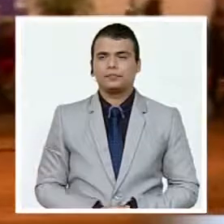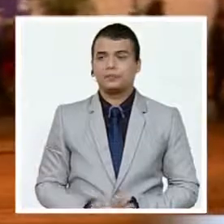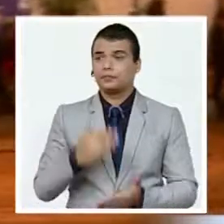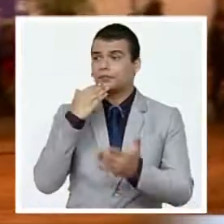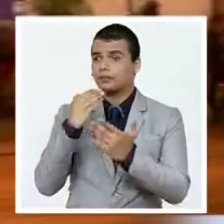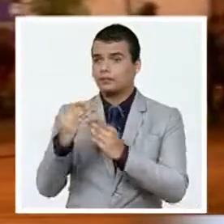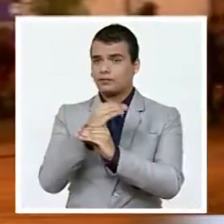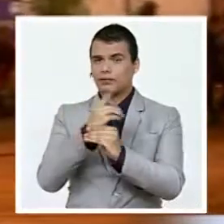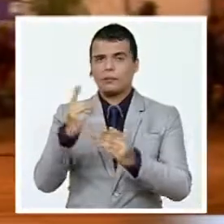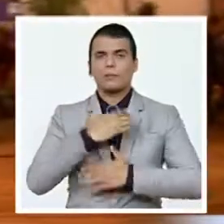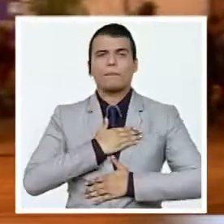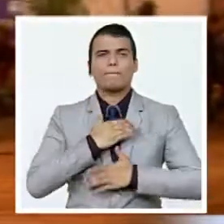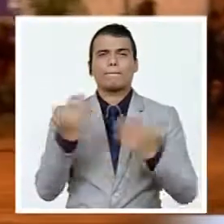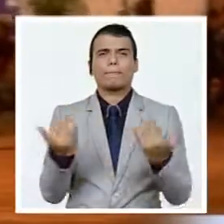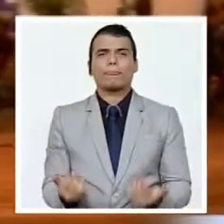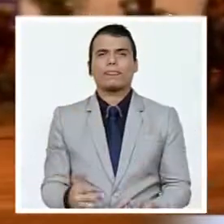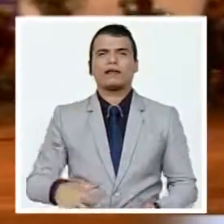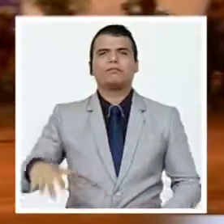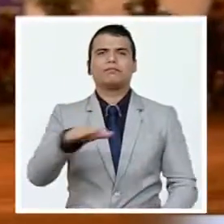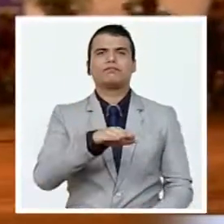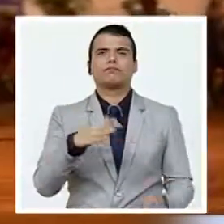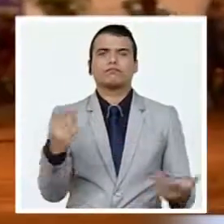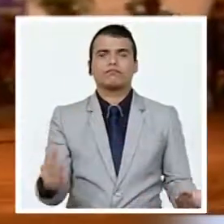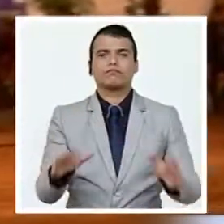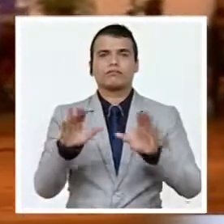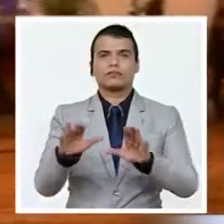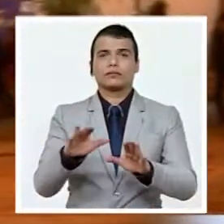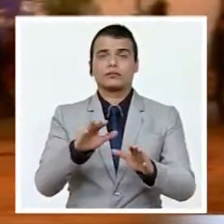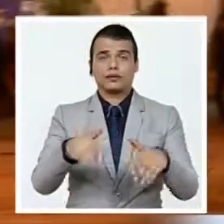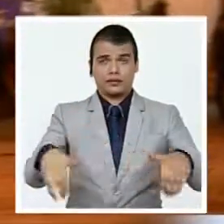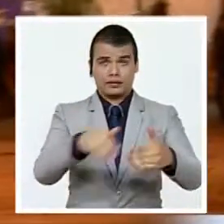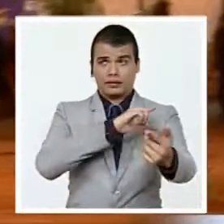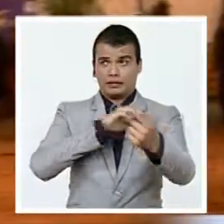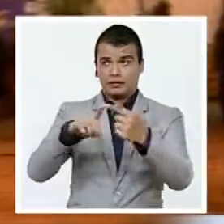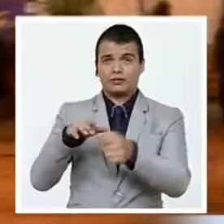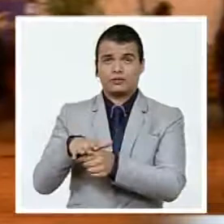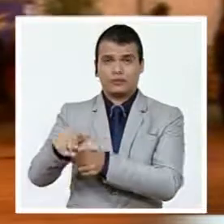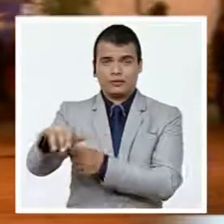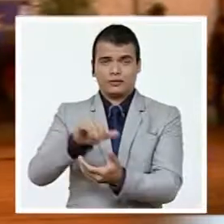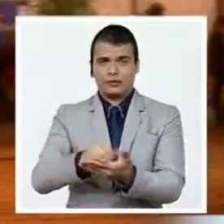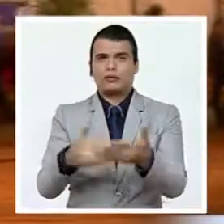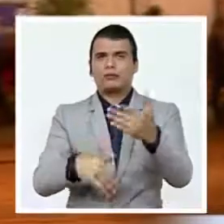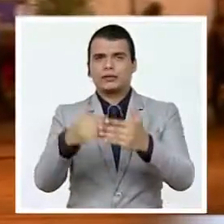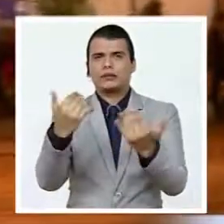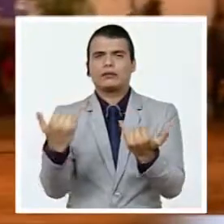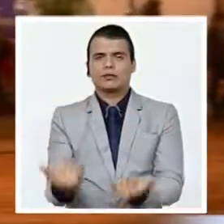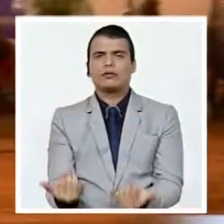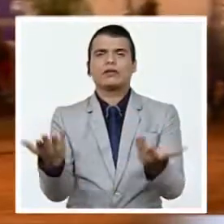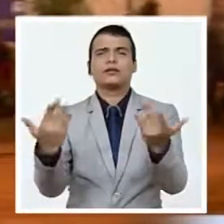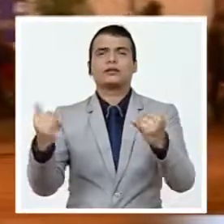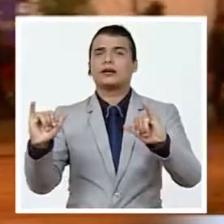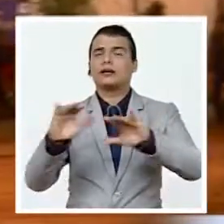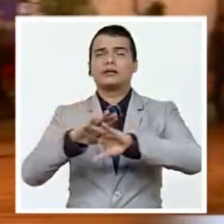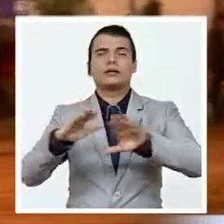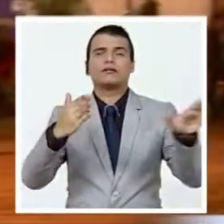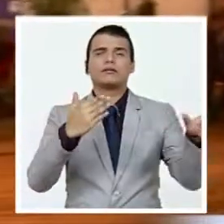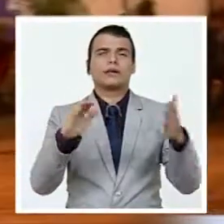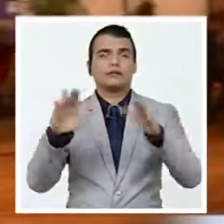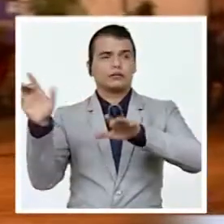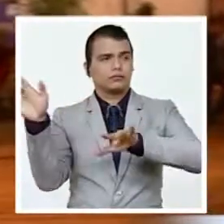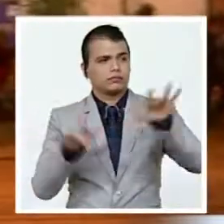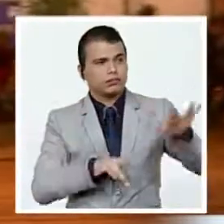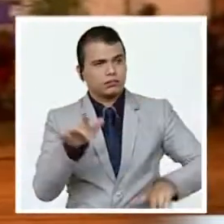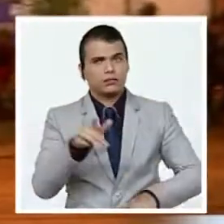Hola, buenas noches, los saludo desde el sector de La Portada. Cuando inicia ya este plan retorno para finalizar la Semana Santa,